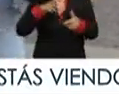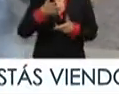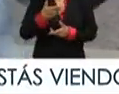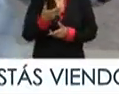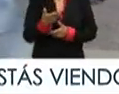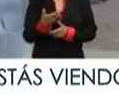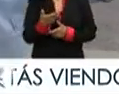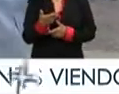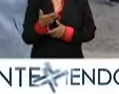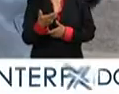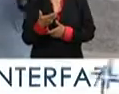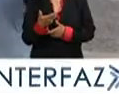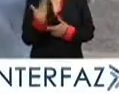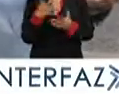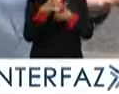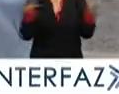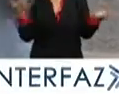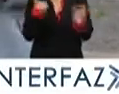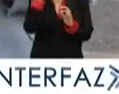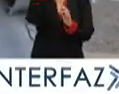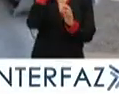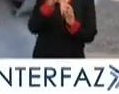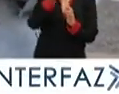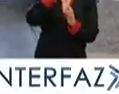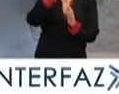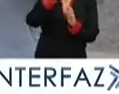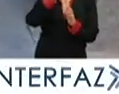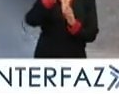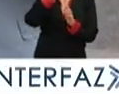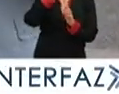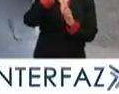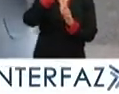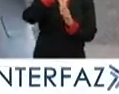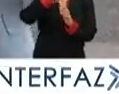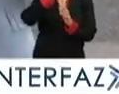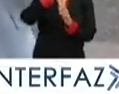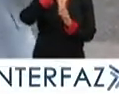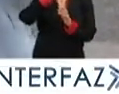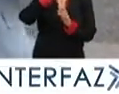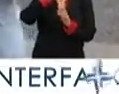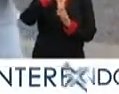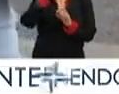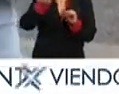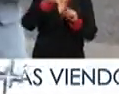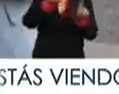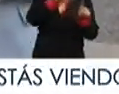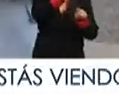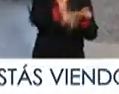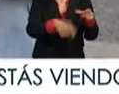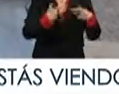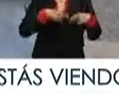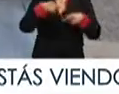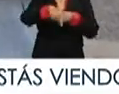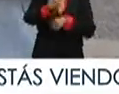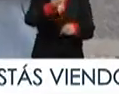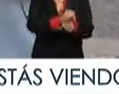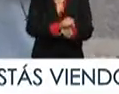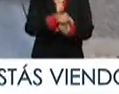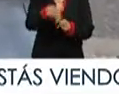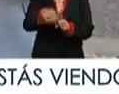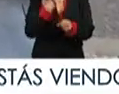todo grandes conocedores de José Alfredo Jiménez. En fin, le estaremos presentando otros perfiles a lo largo de esta semana